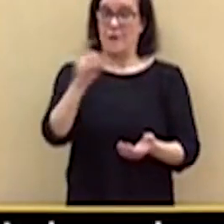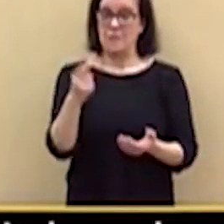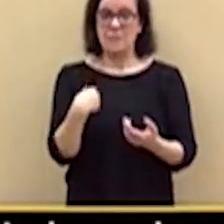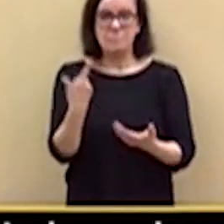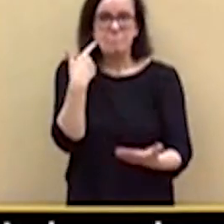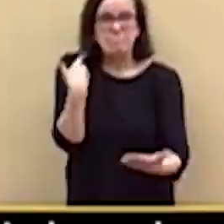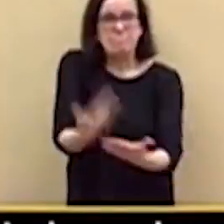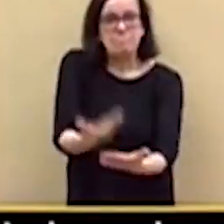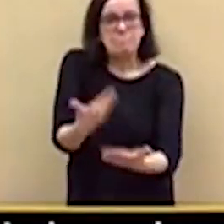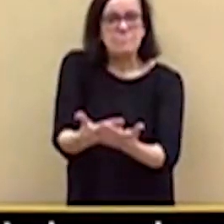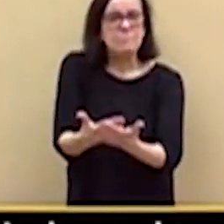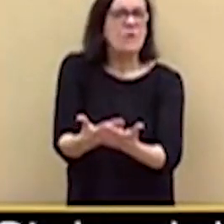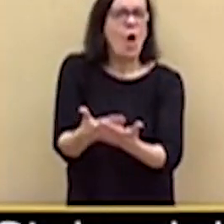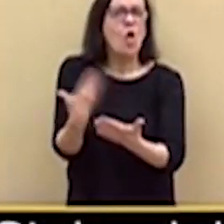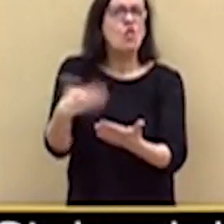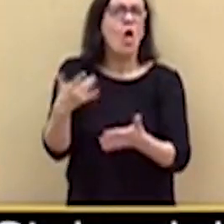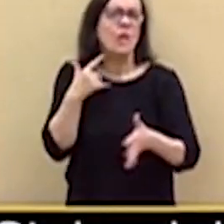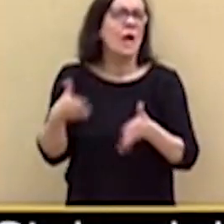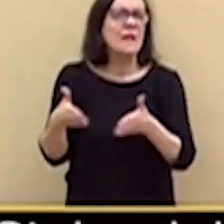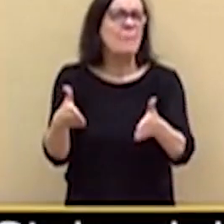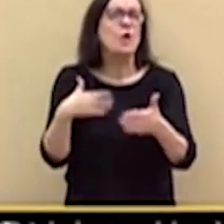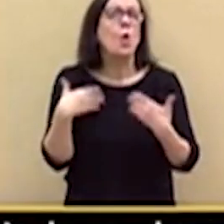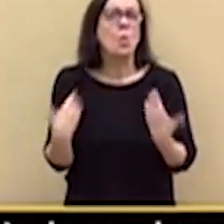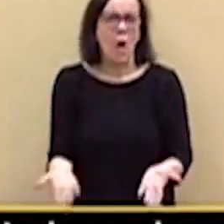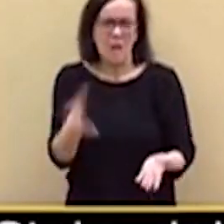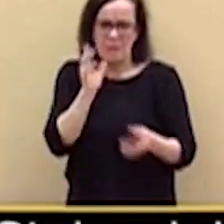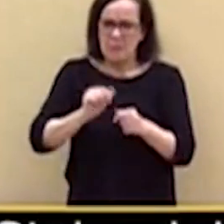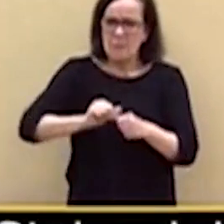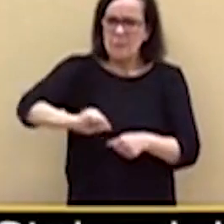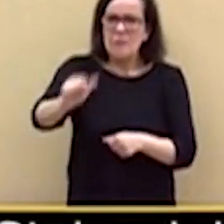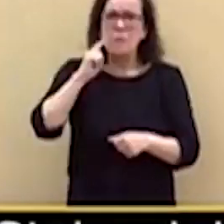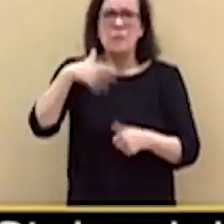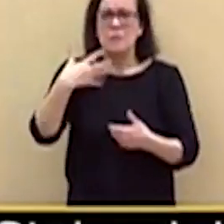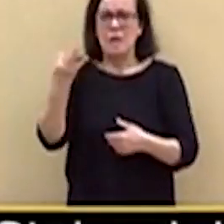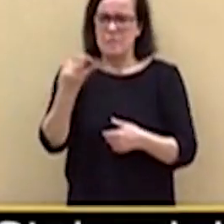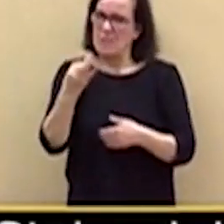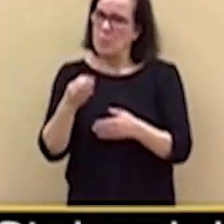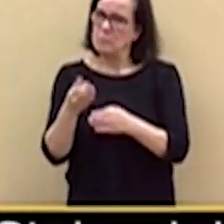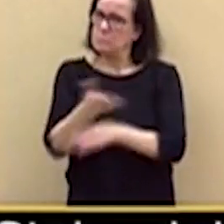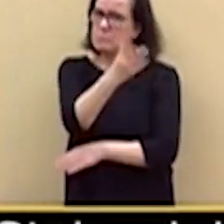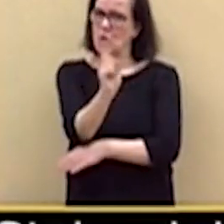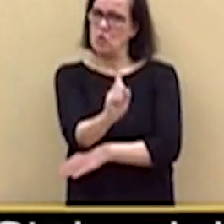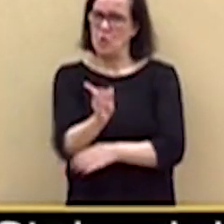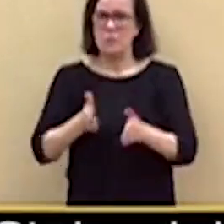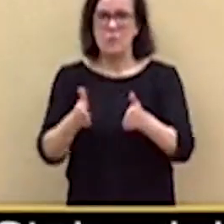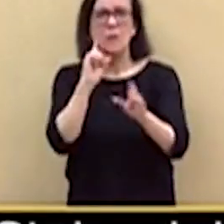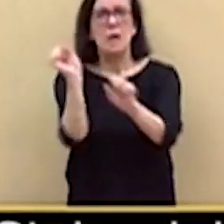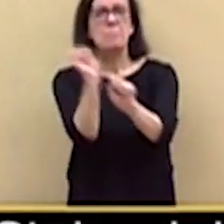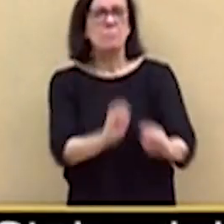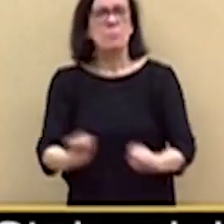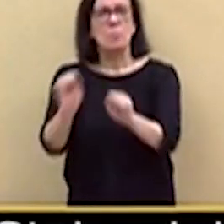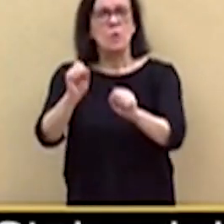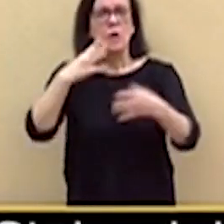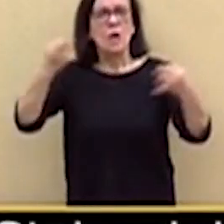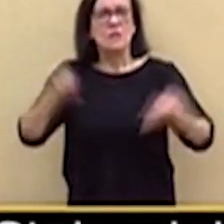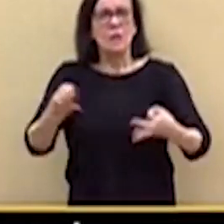hacia qué dirección debemos ir y hacia dónde no tenemos ni debemos ir. Debemos ir hacia la protección y la seguridad de nuestro